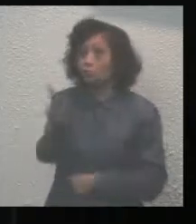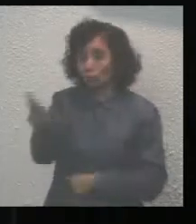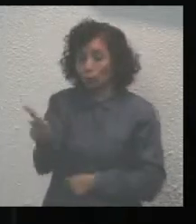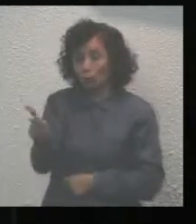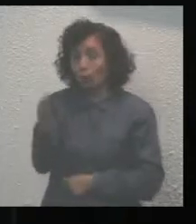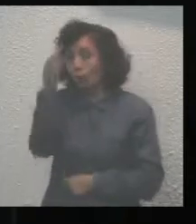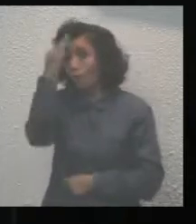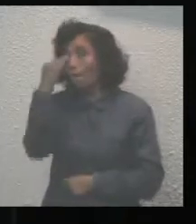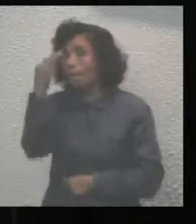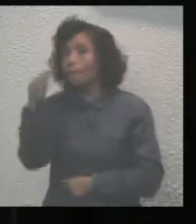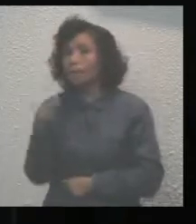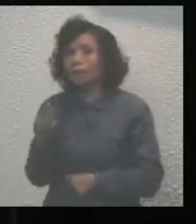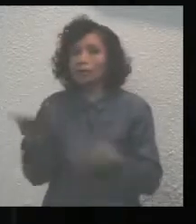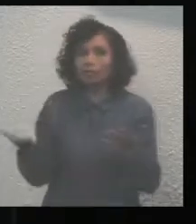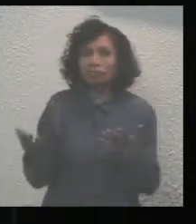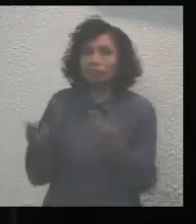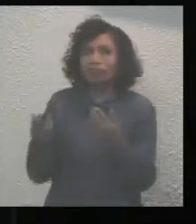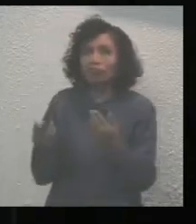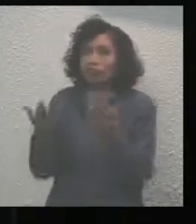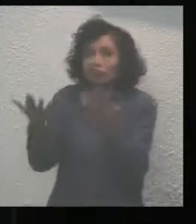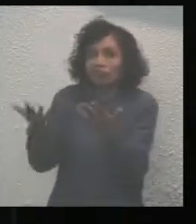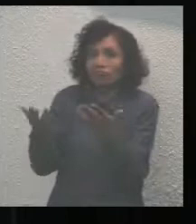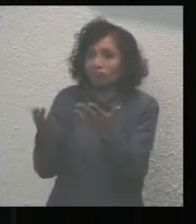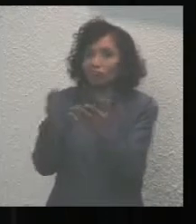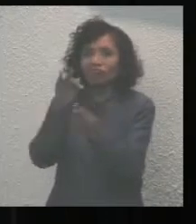se recibió la debida